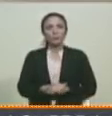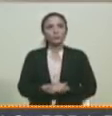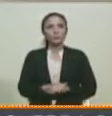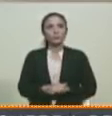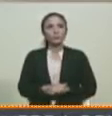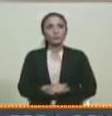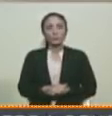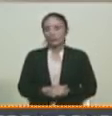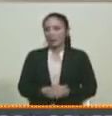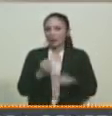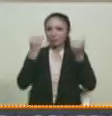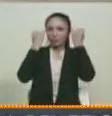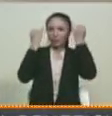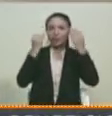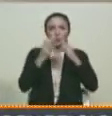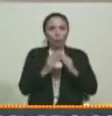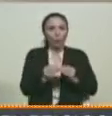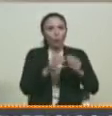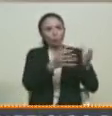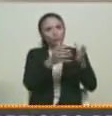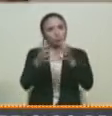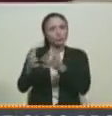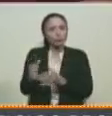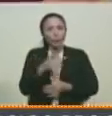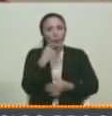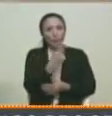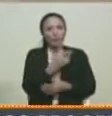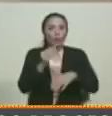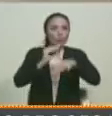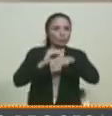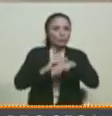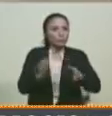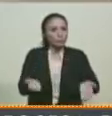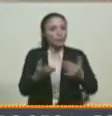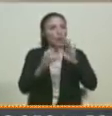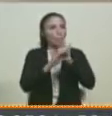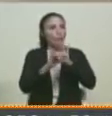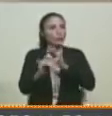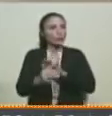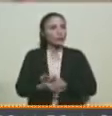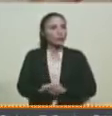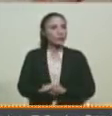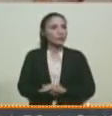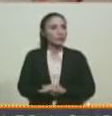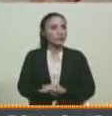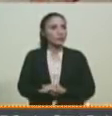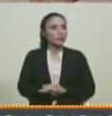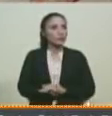Tenemos todo el poder político, lo sigo insistiendo. Lo dije en la Asamblea Constituyente.